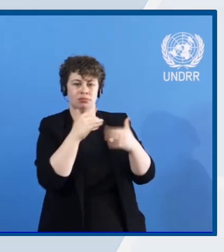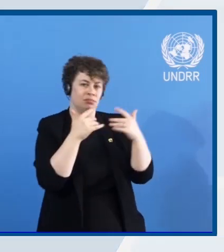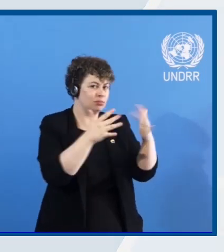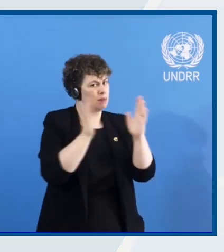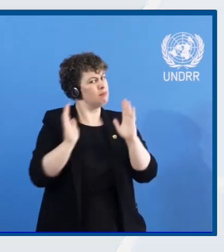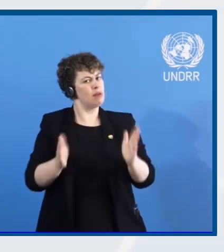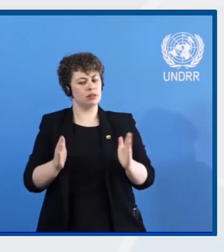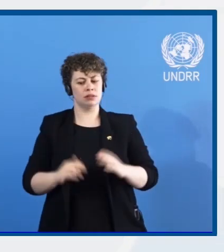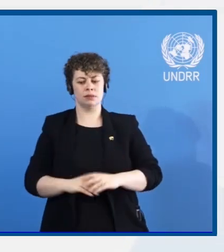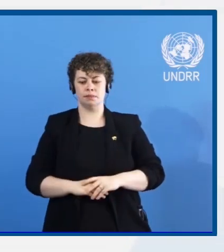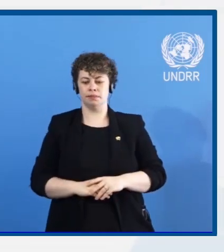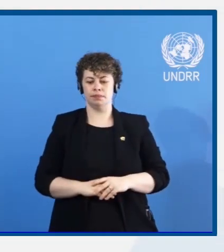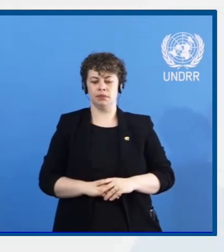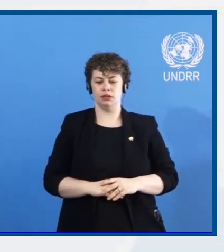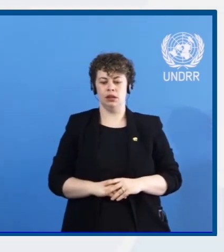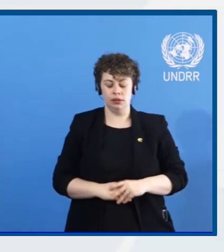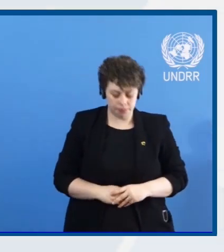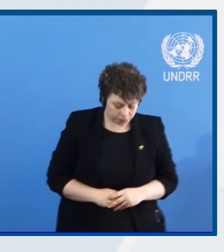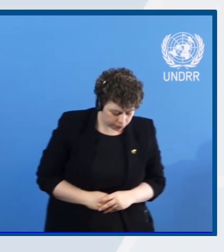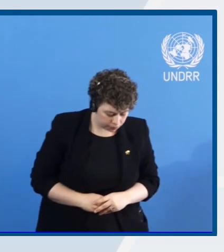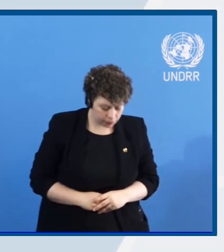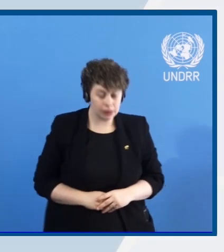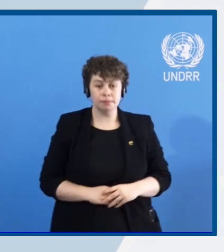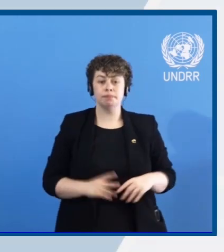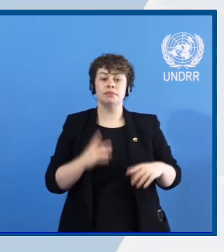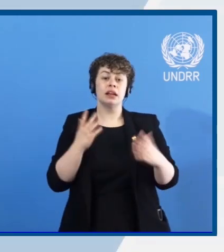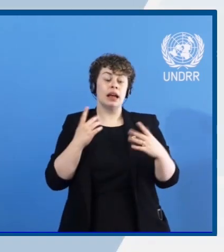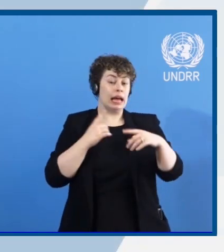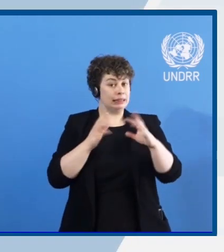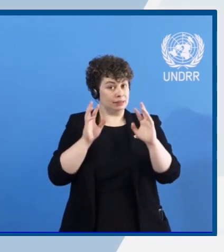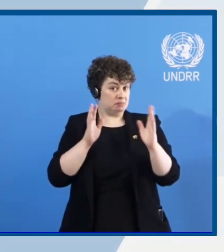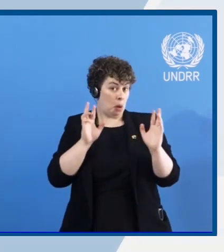la pregunta anterior que hizo alrededor del tema de la